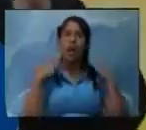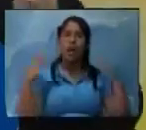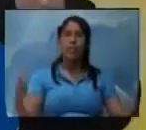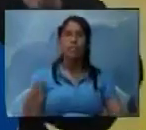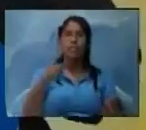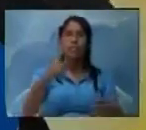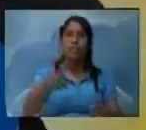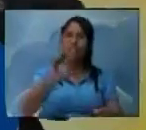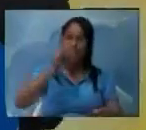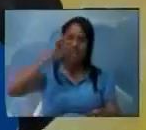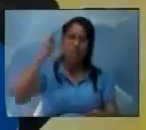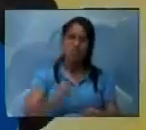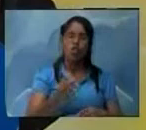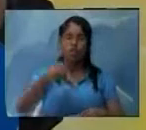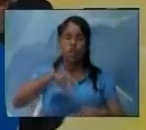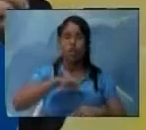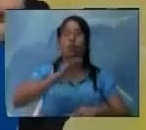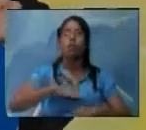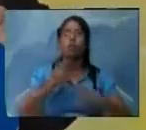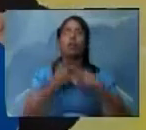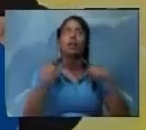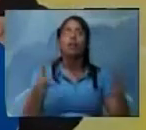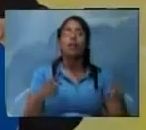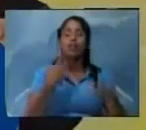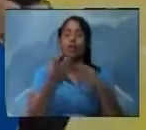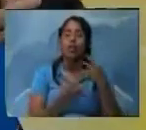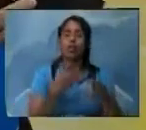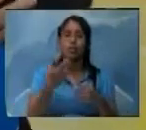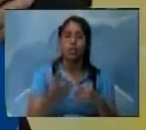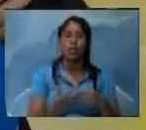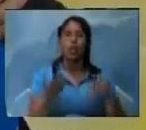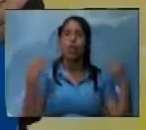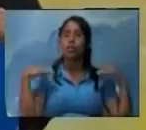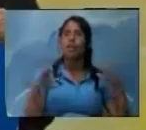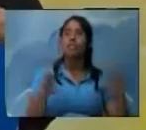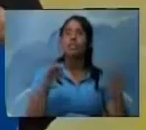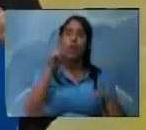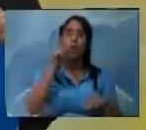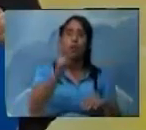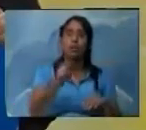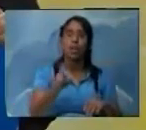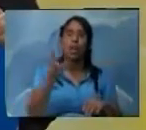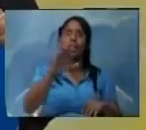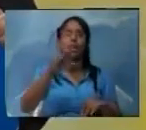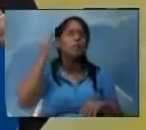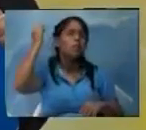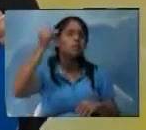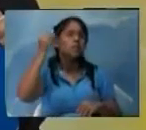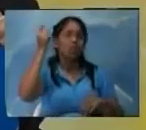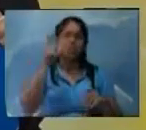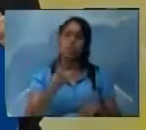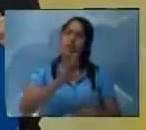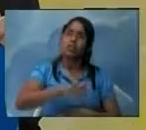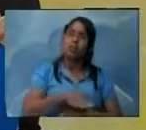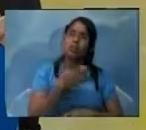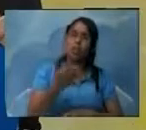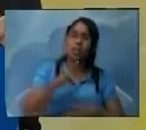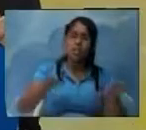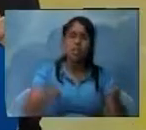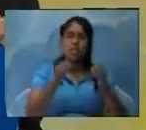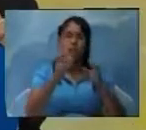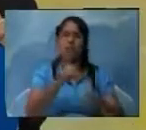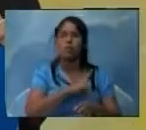grandísimo, seguro que nos puede librar del horno de fuego. Quizás usted está pensando: ¿será que me puede